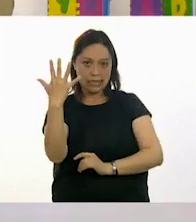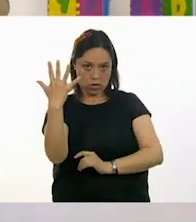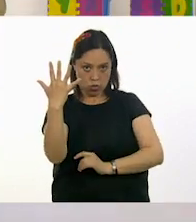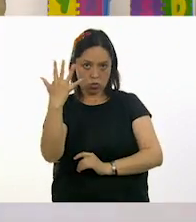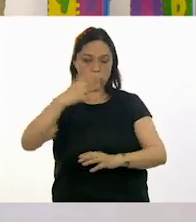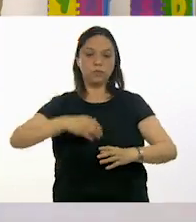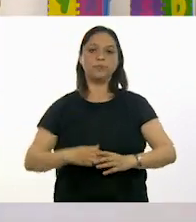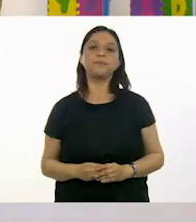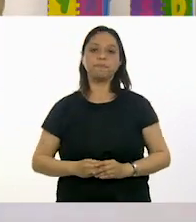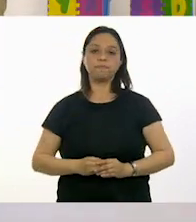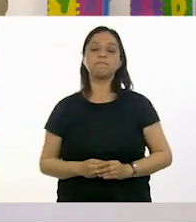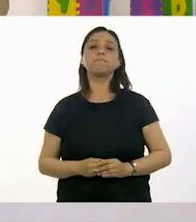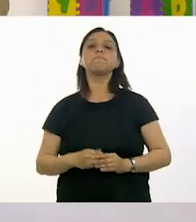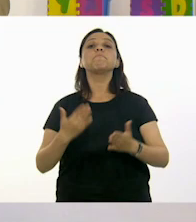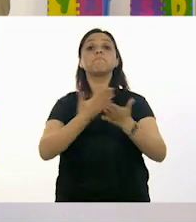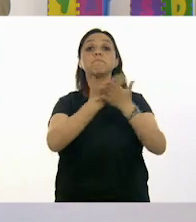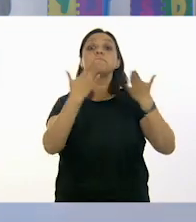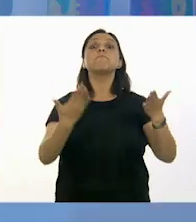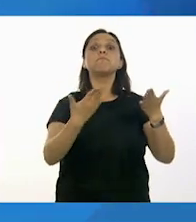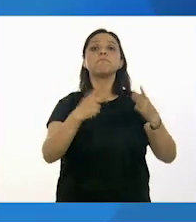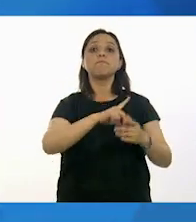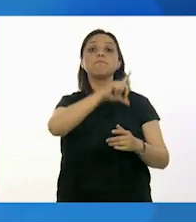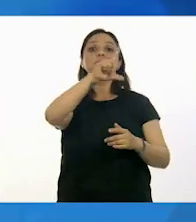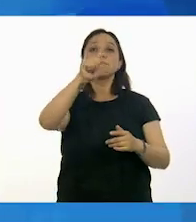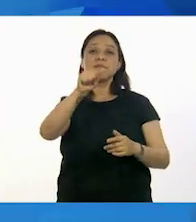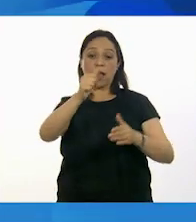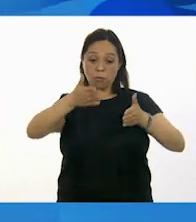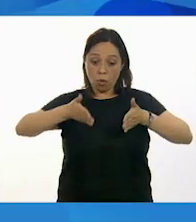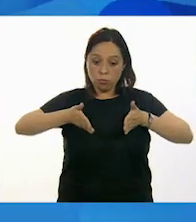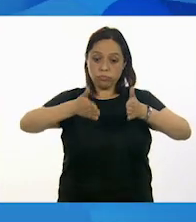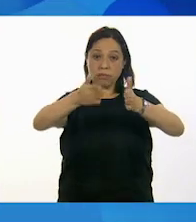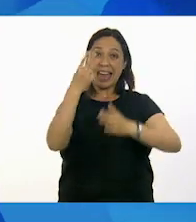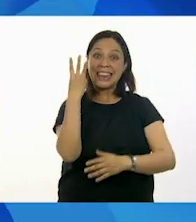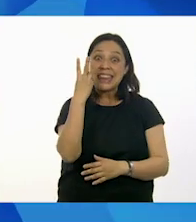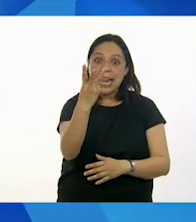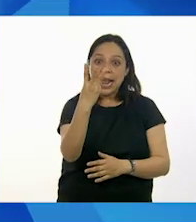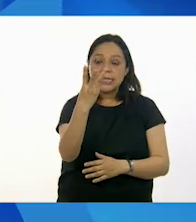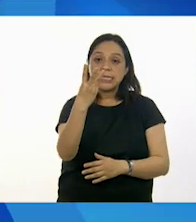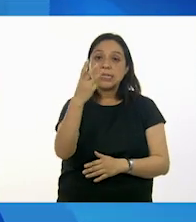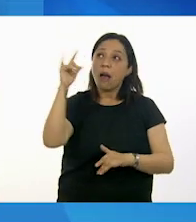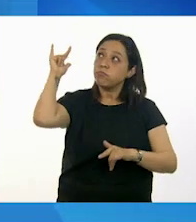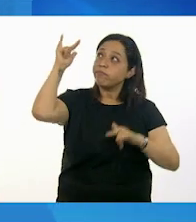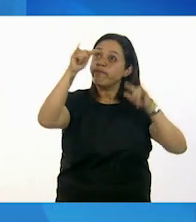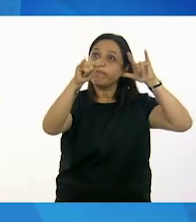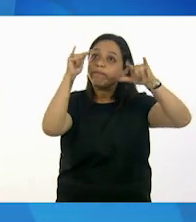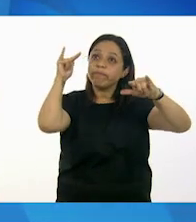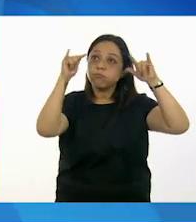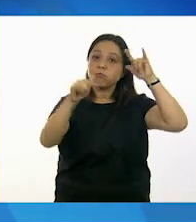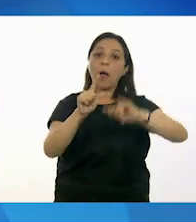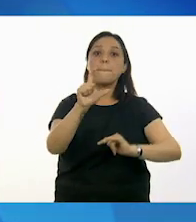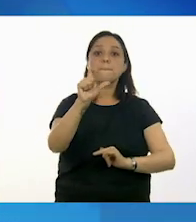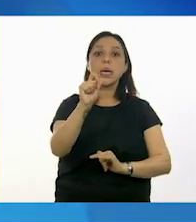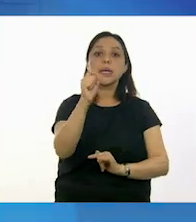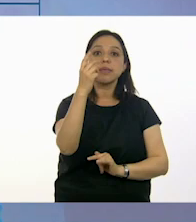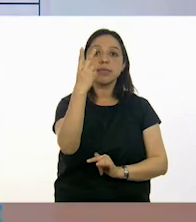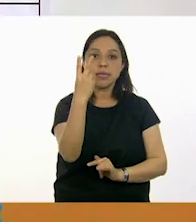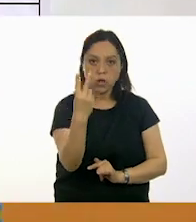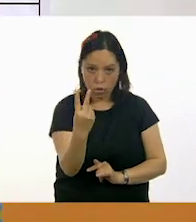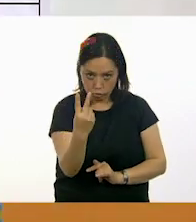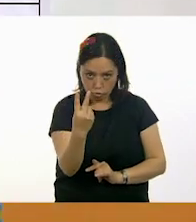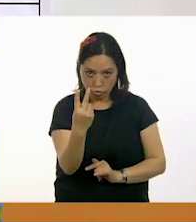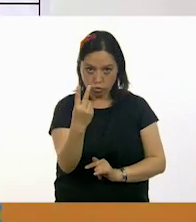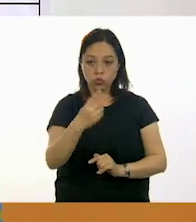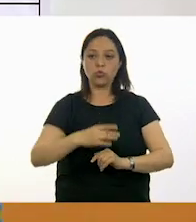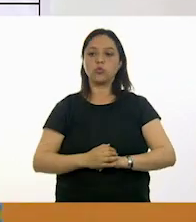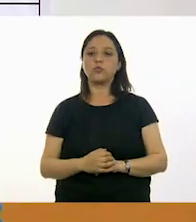bien. Vamos con el siguiente dato. En la pista 3, 22 aviones. Pista 3, 22 aviones. Vamos a anotar